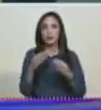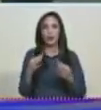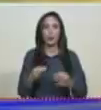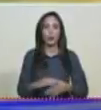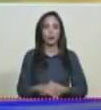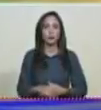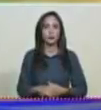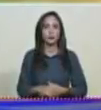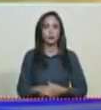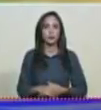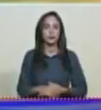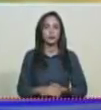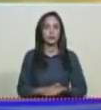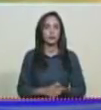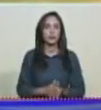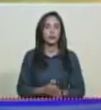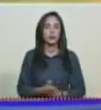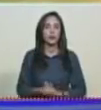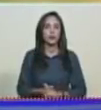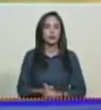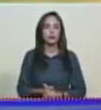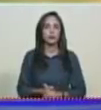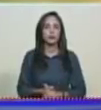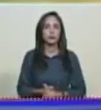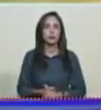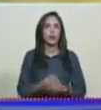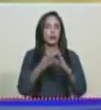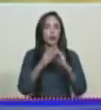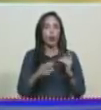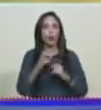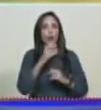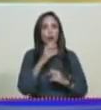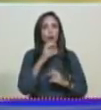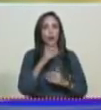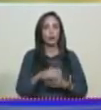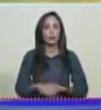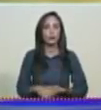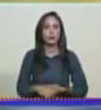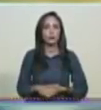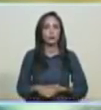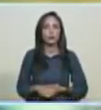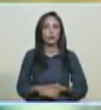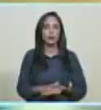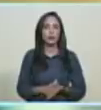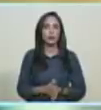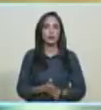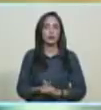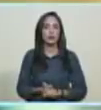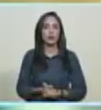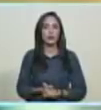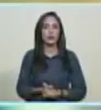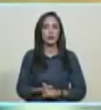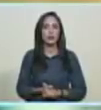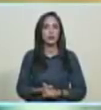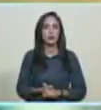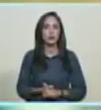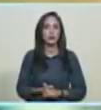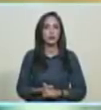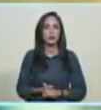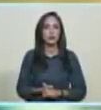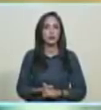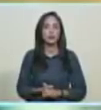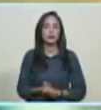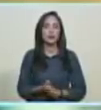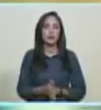los lingotes de los certificados de ahorro en oro. Listo. Yo me imagino mi caja de ahorro.